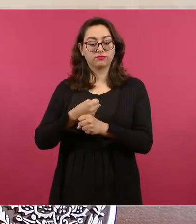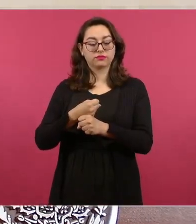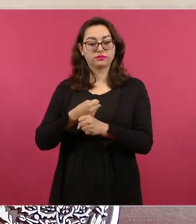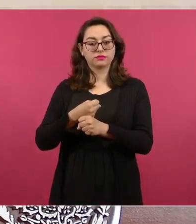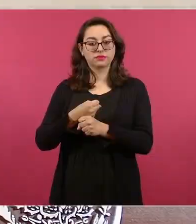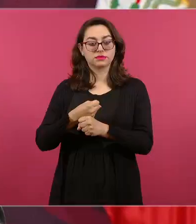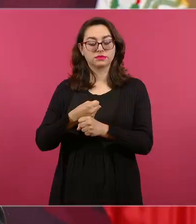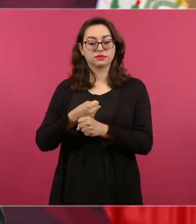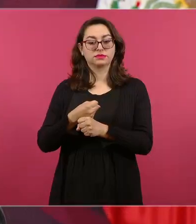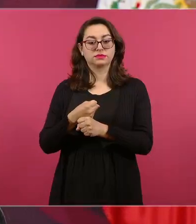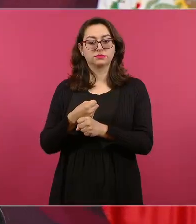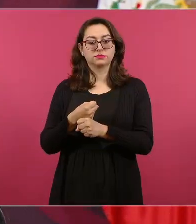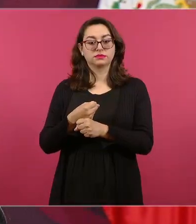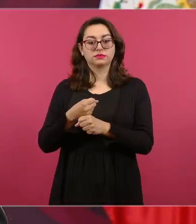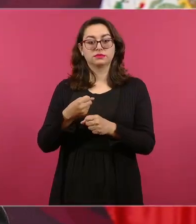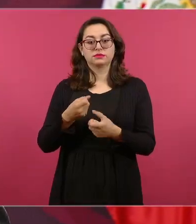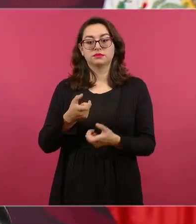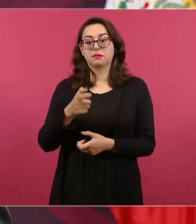23